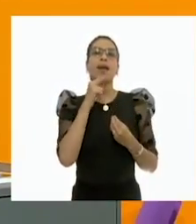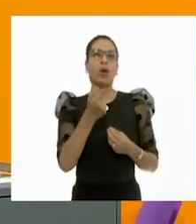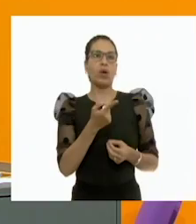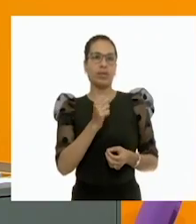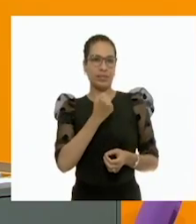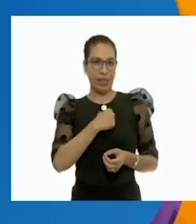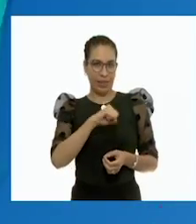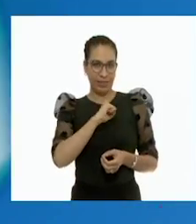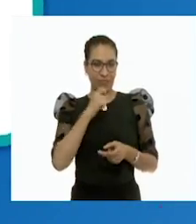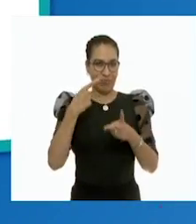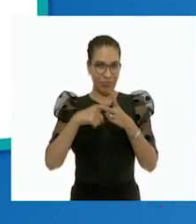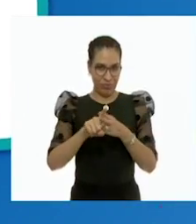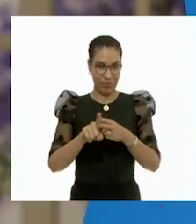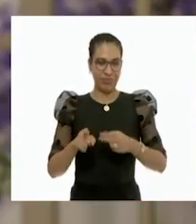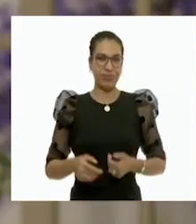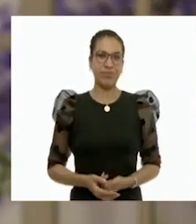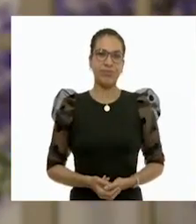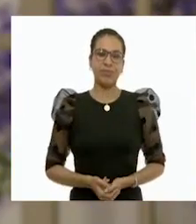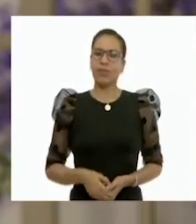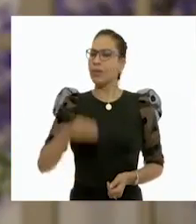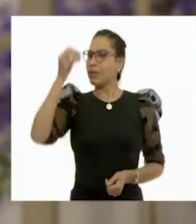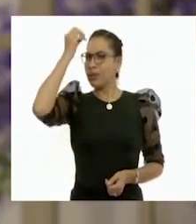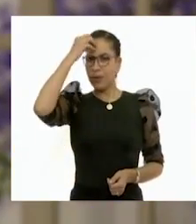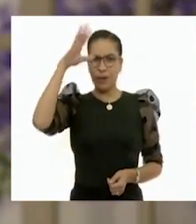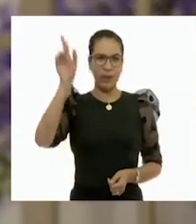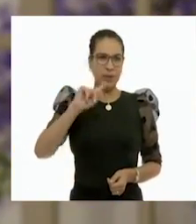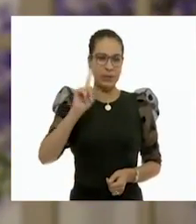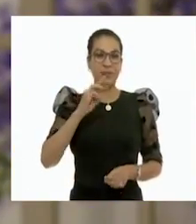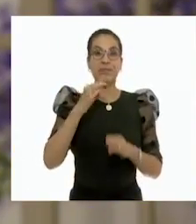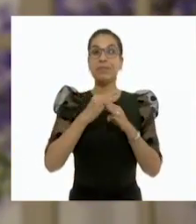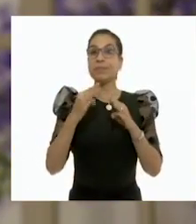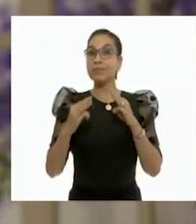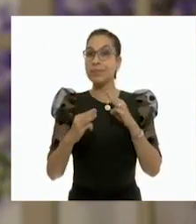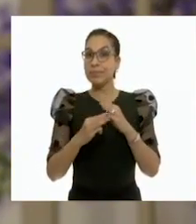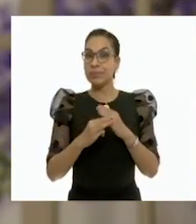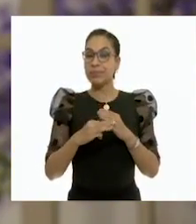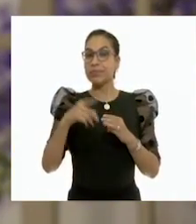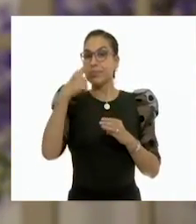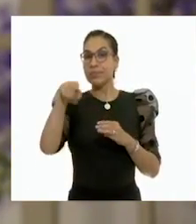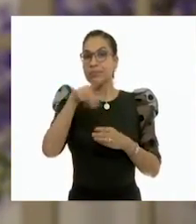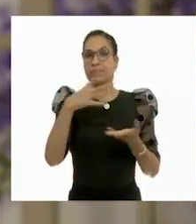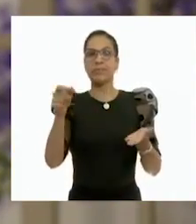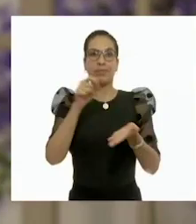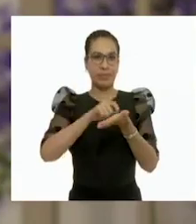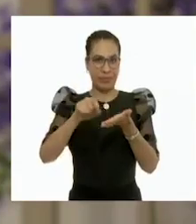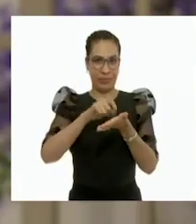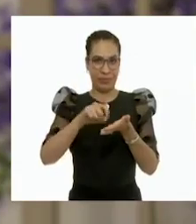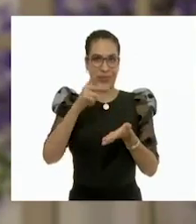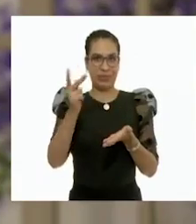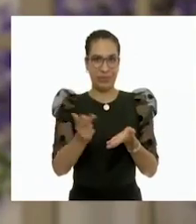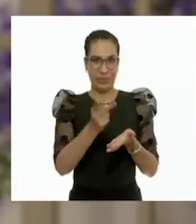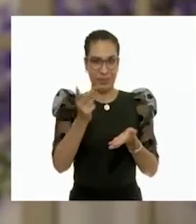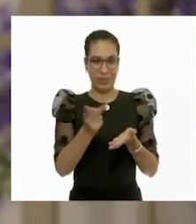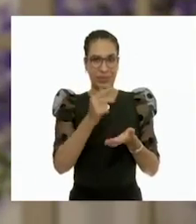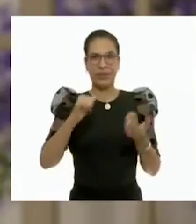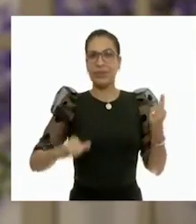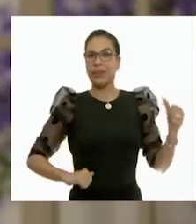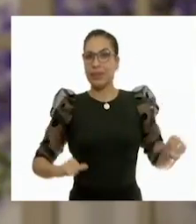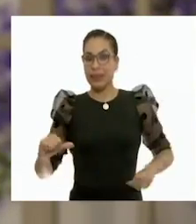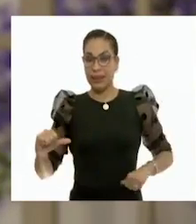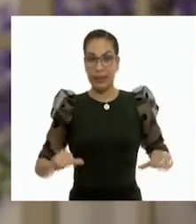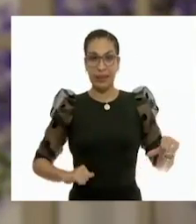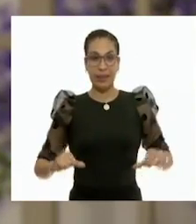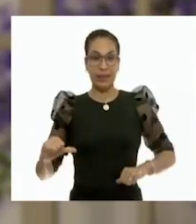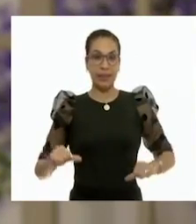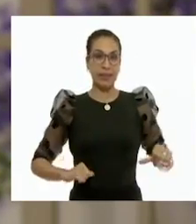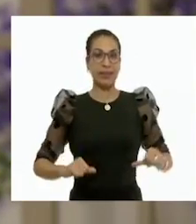¡Iniciamos! No olvides tus materiales para anotar las preguntas y actividades que